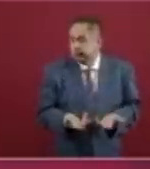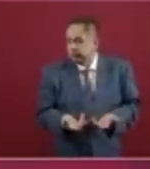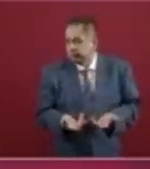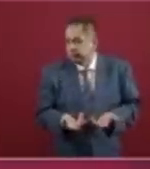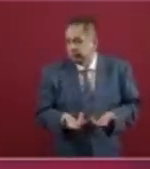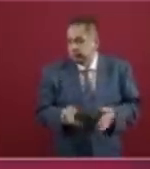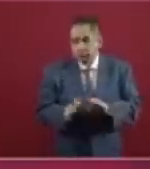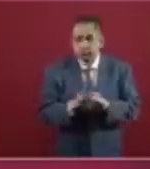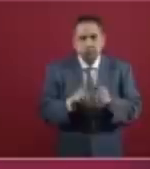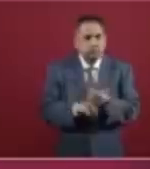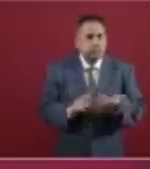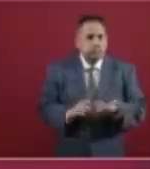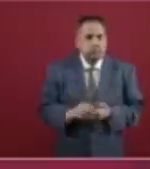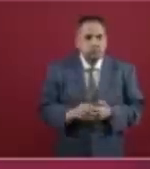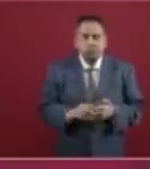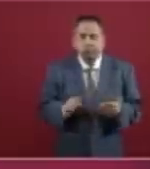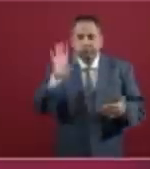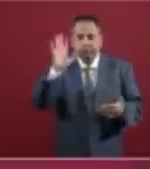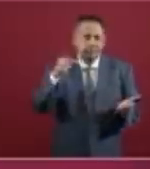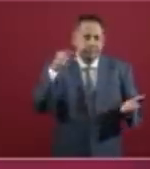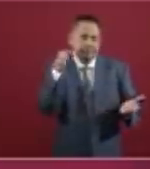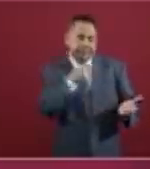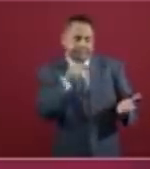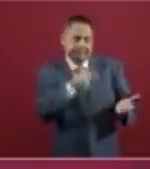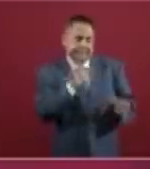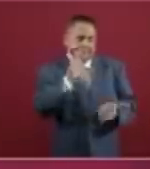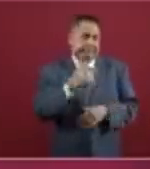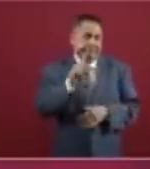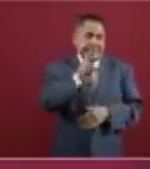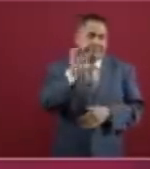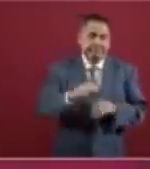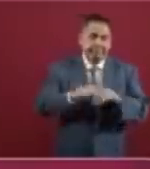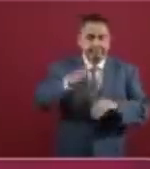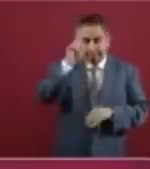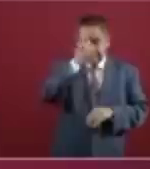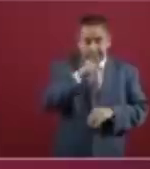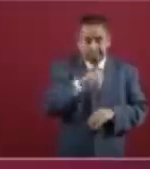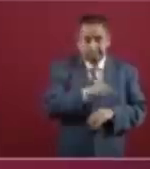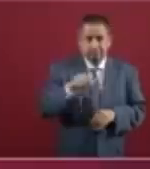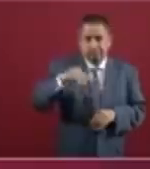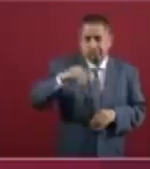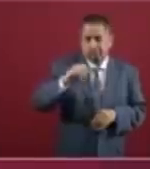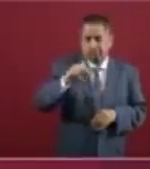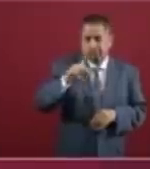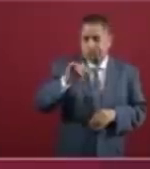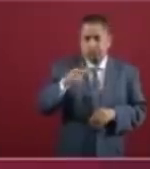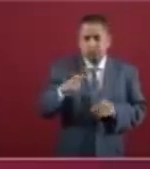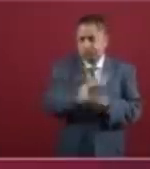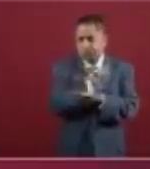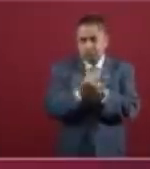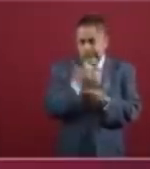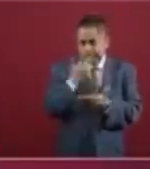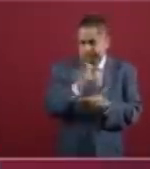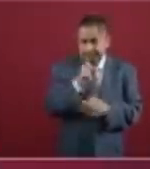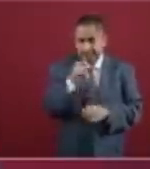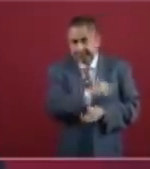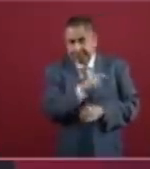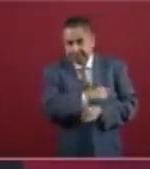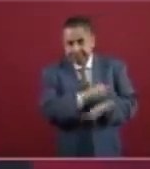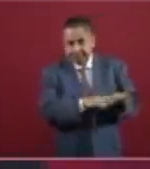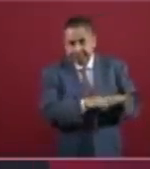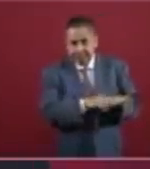de que hay una concentración que puede ser ilegal o indebida y